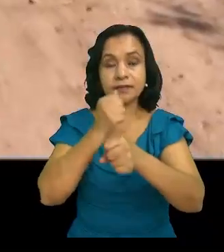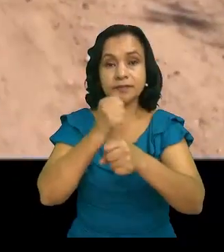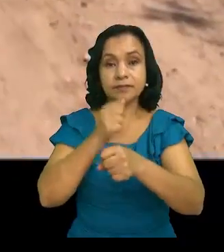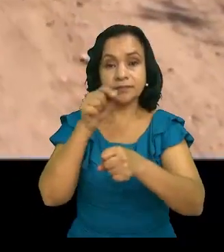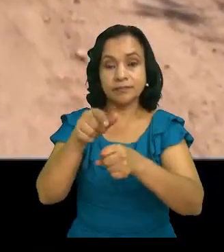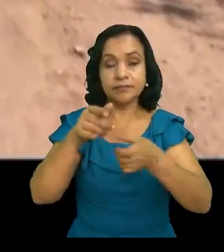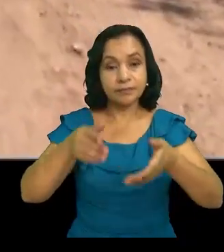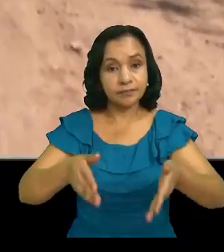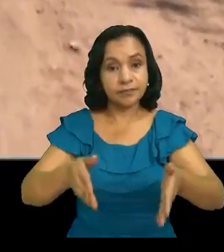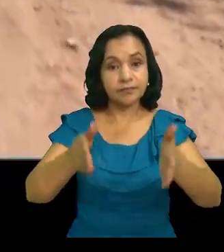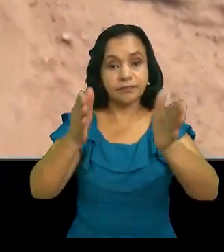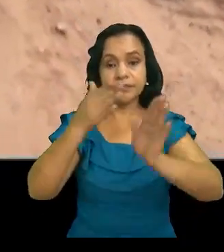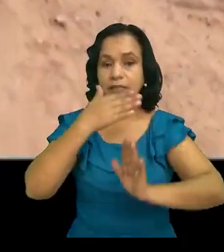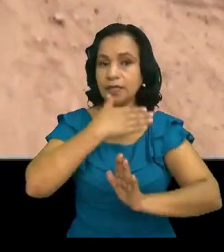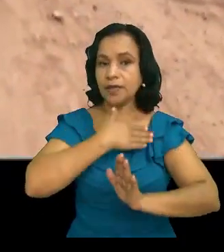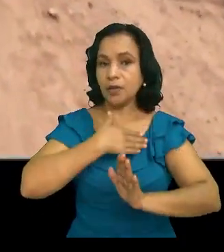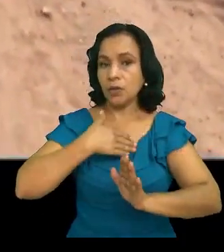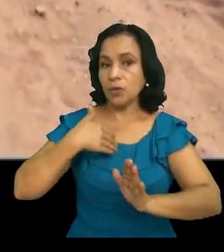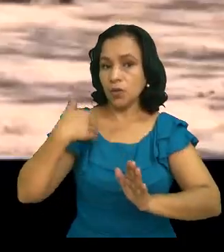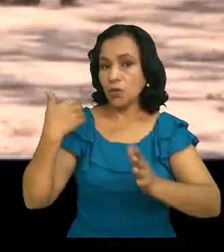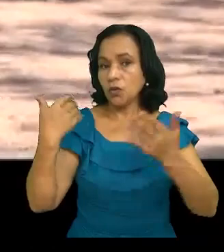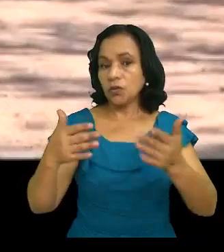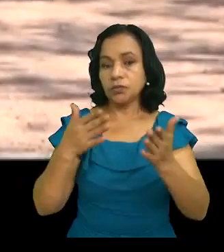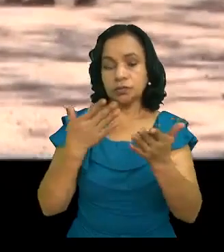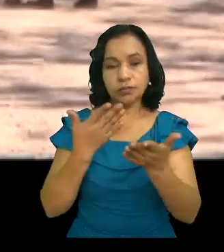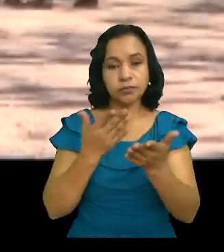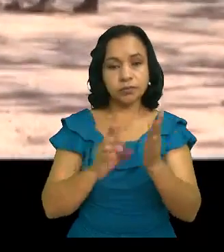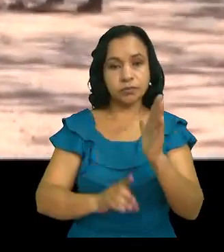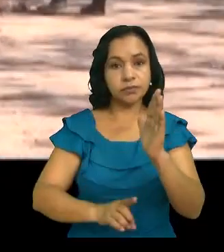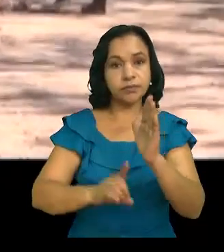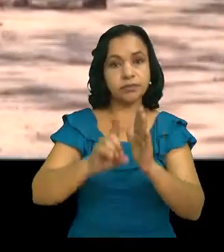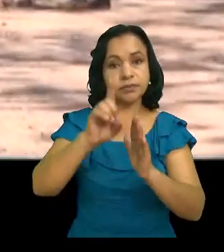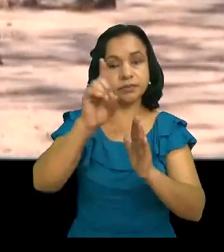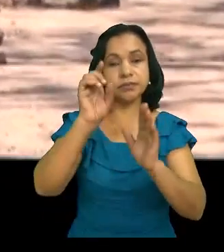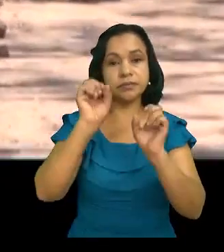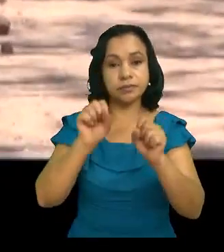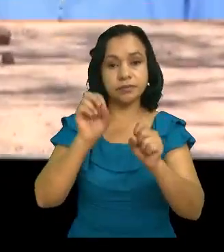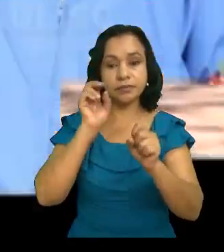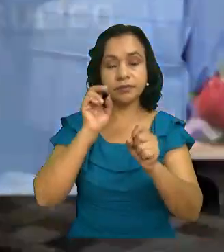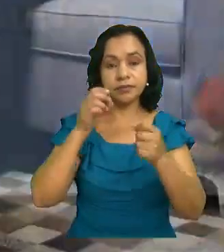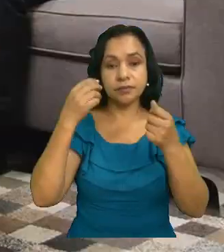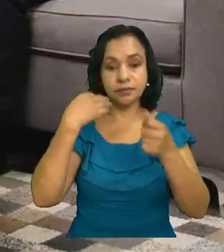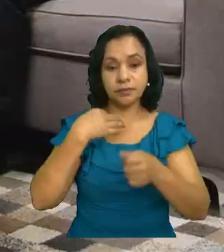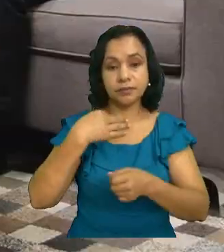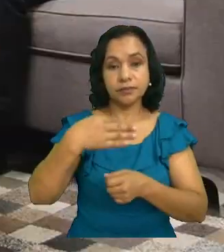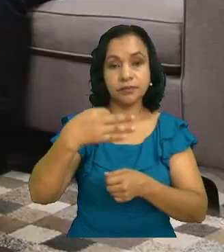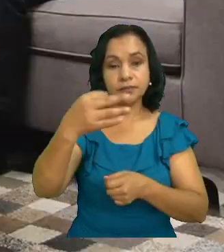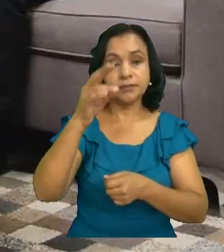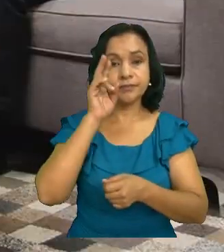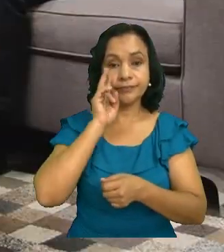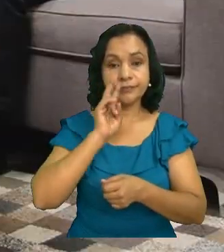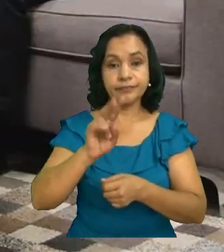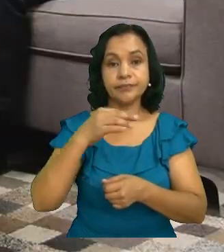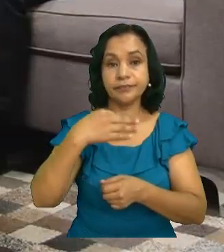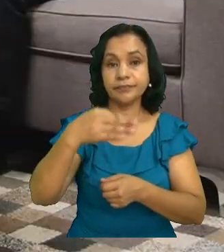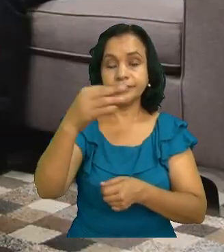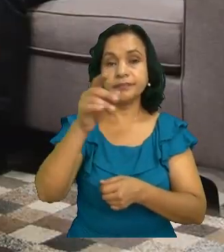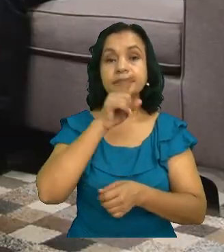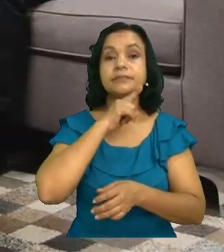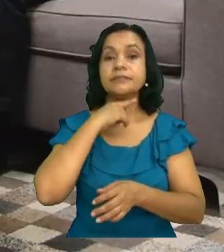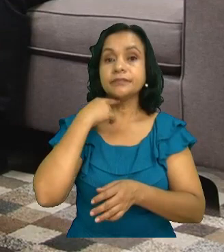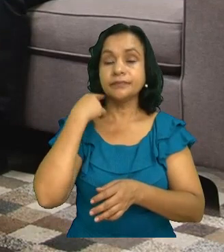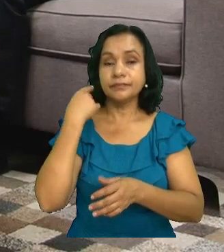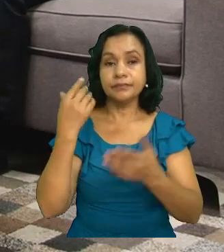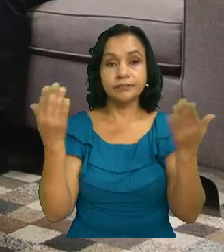va a tener mejores condiciones para desarrollarse y para proyectar su futuro, digamos, con mayor certeza.